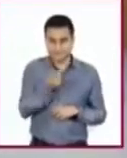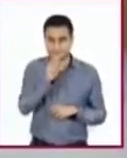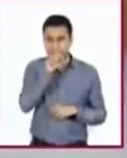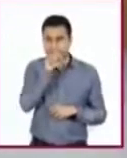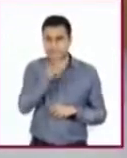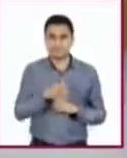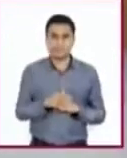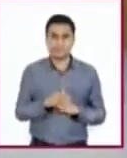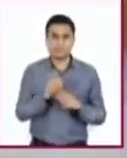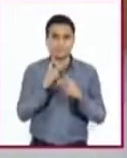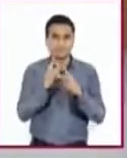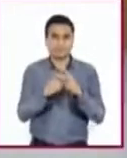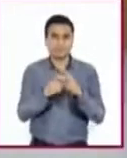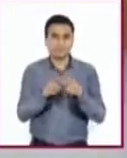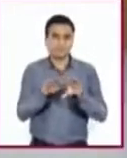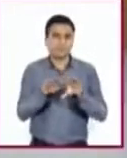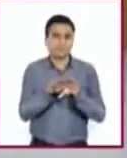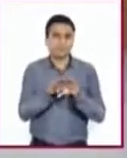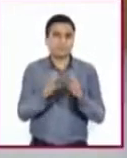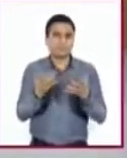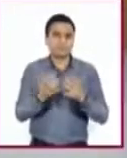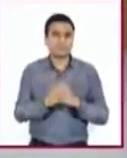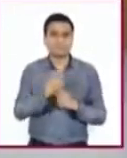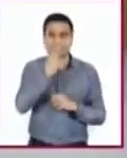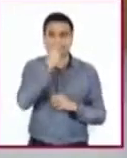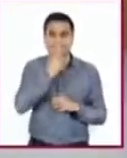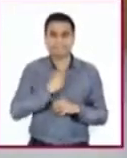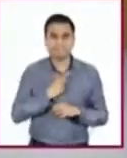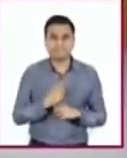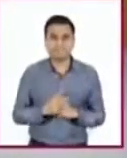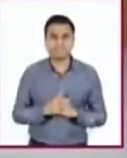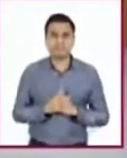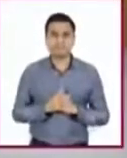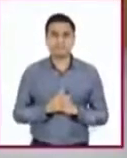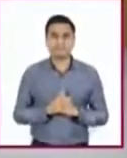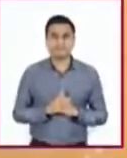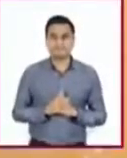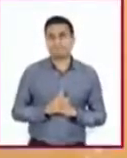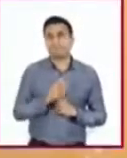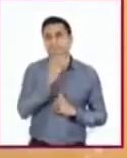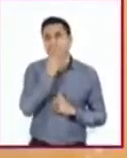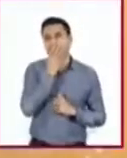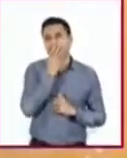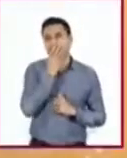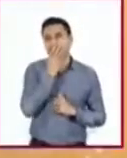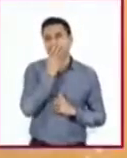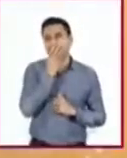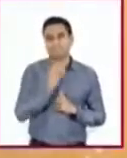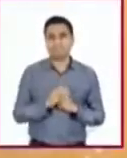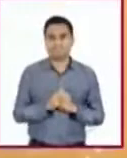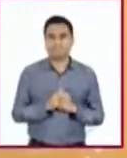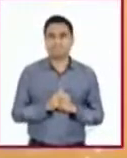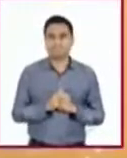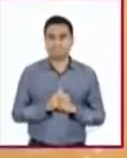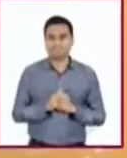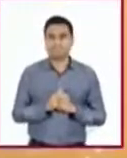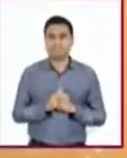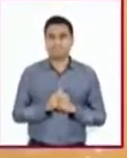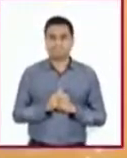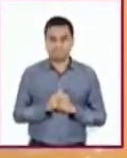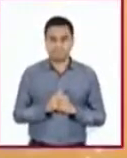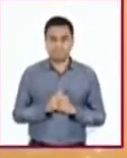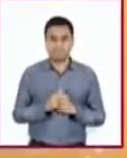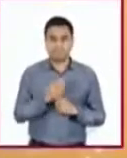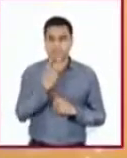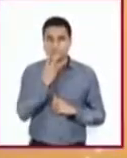operación aritmética permite responder las preguntas planteadas? Dado que se necesita encontrar la diferencia entre